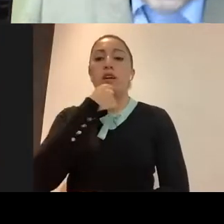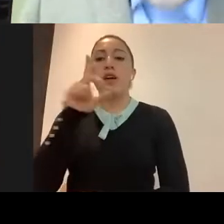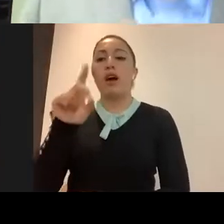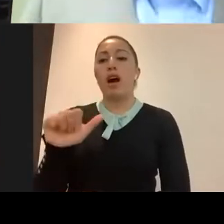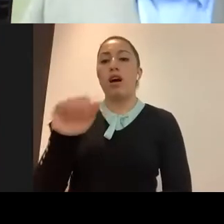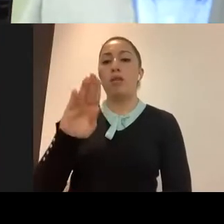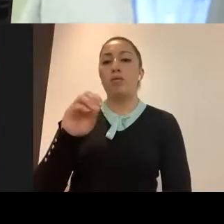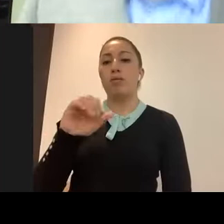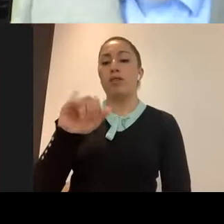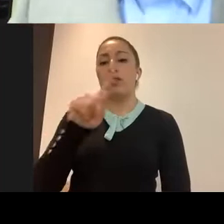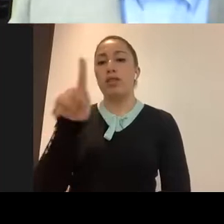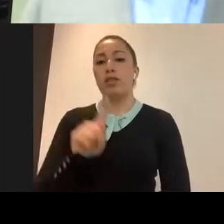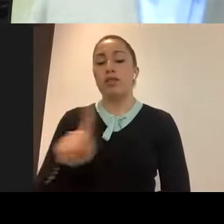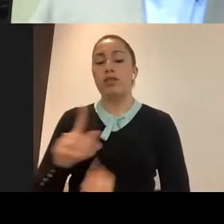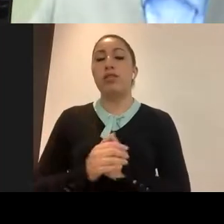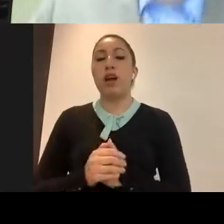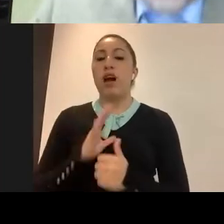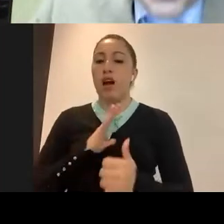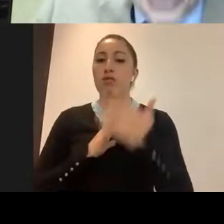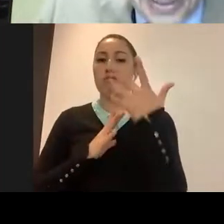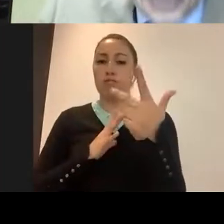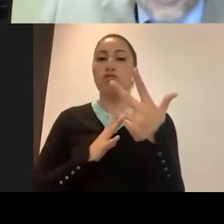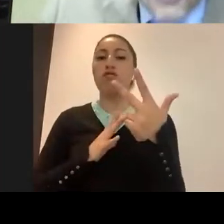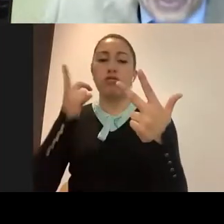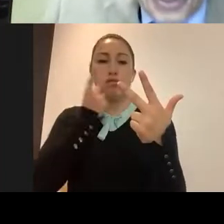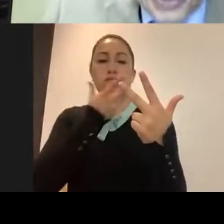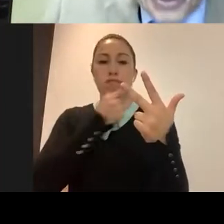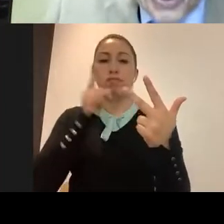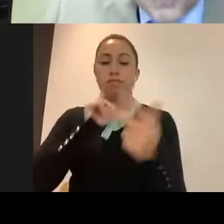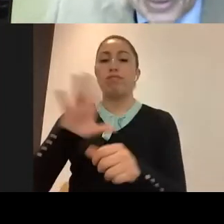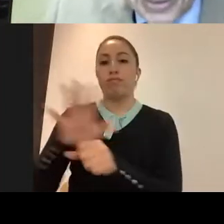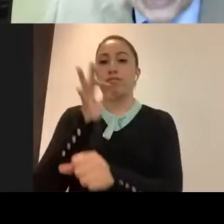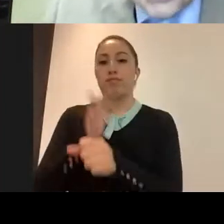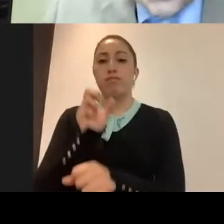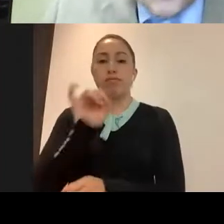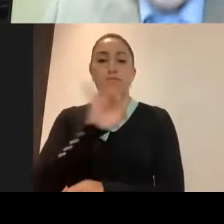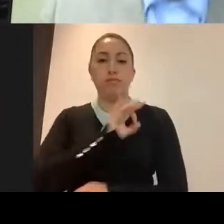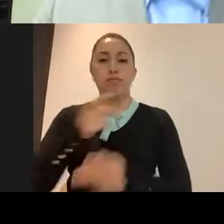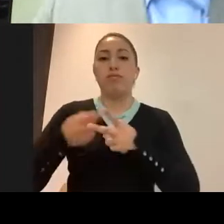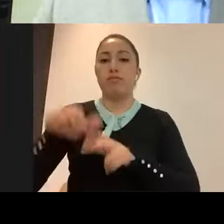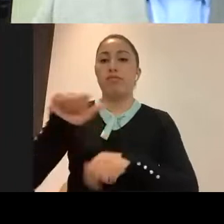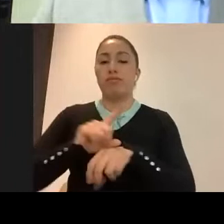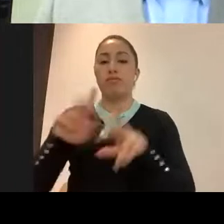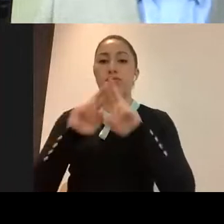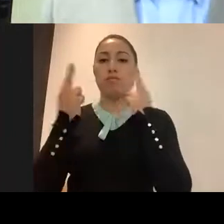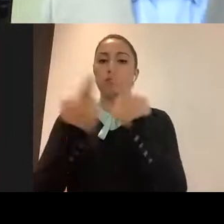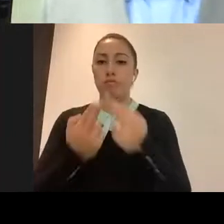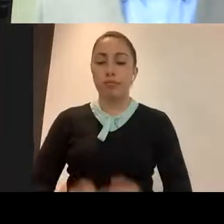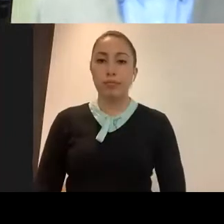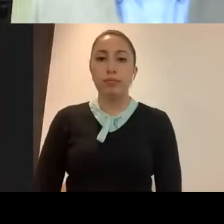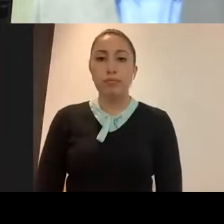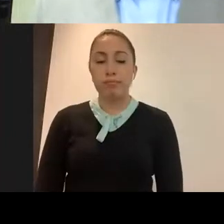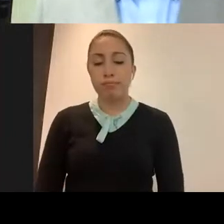Social. Con 8 diputados, diputado presidente, hay el quórum legal requerido para iniciar esta sesión.